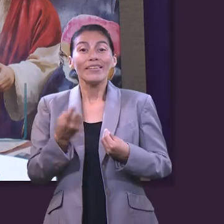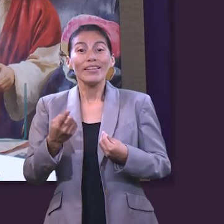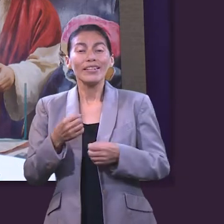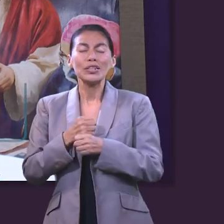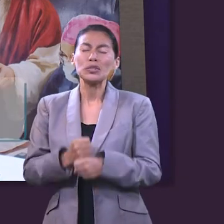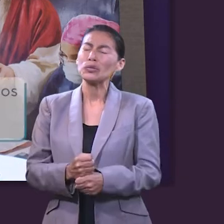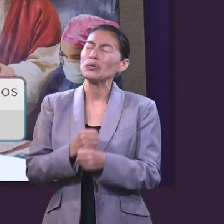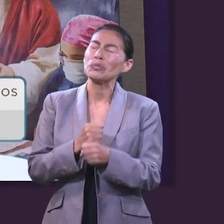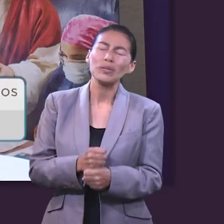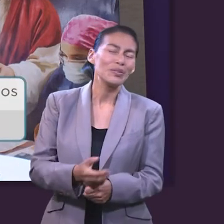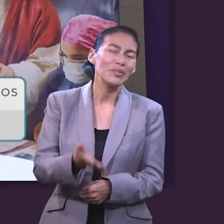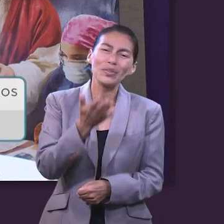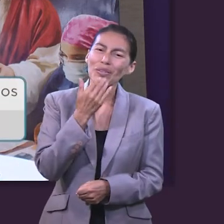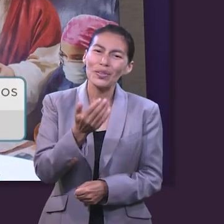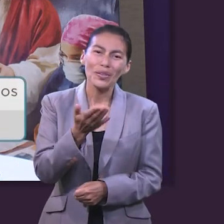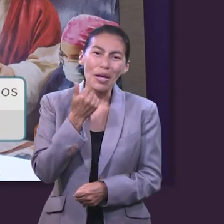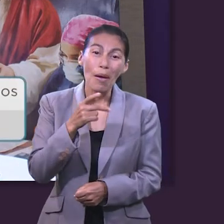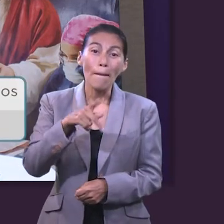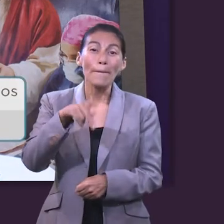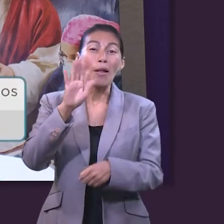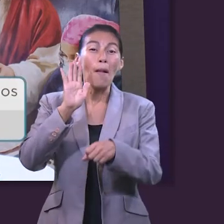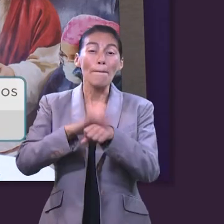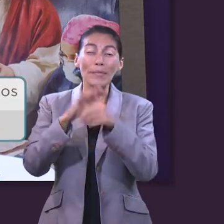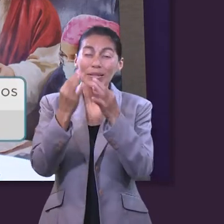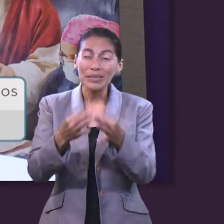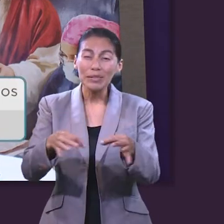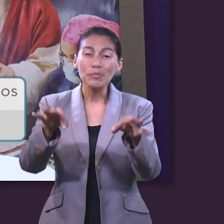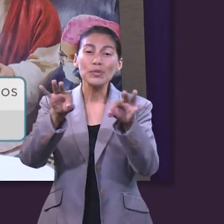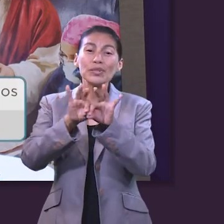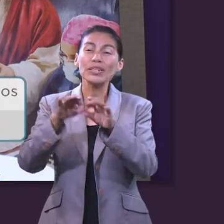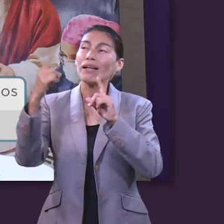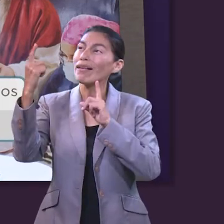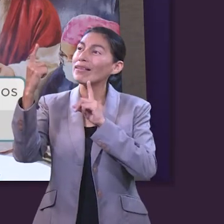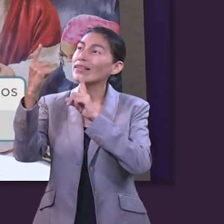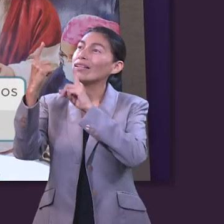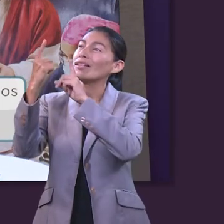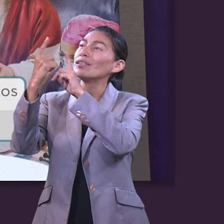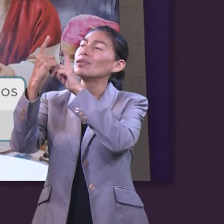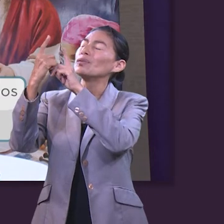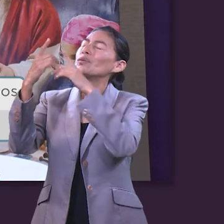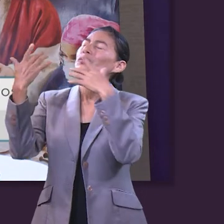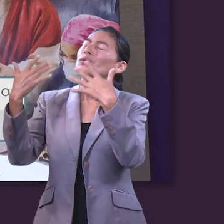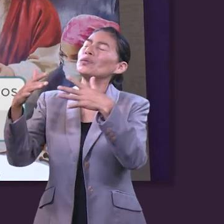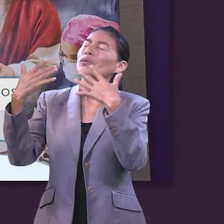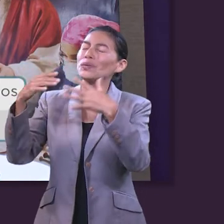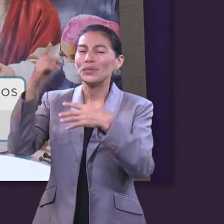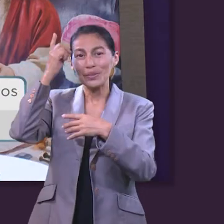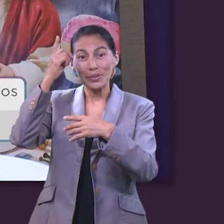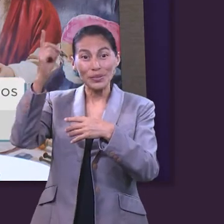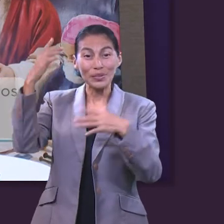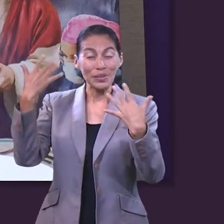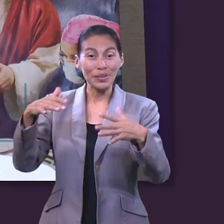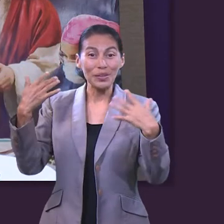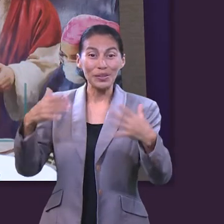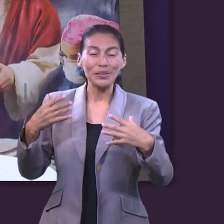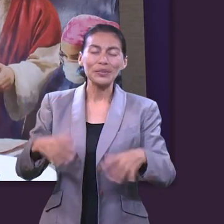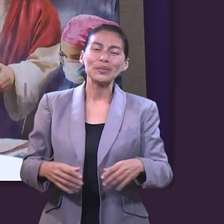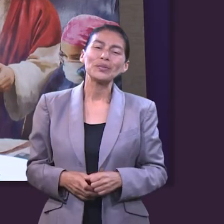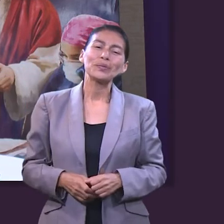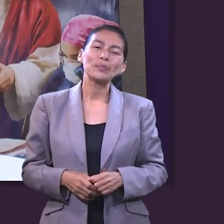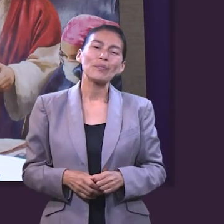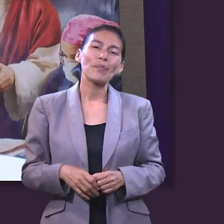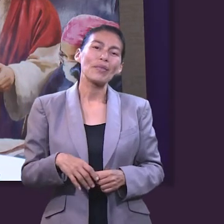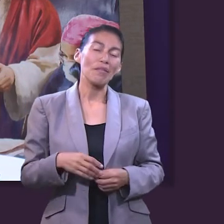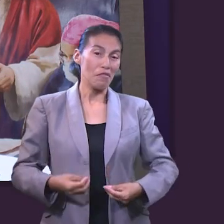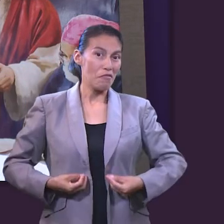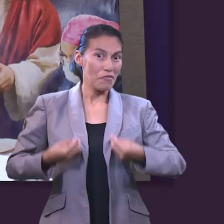eterna donde no habrá sufrimiento, pero más importante aún que estaremos en la presencia de